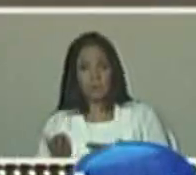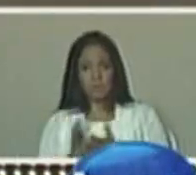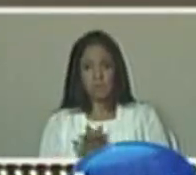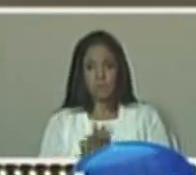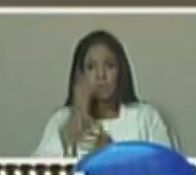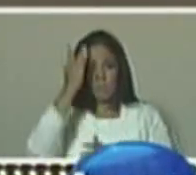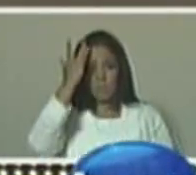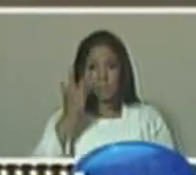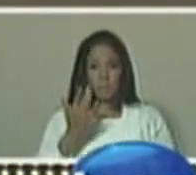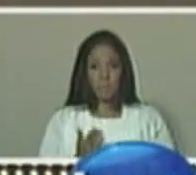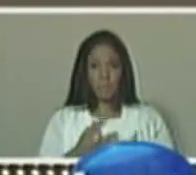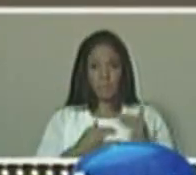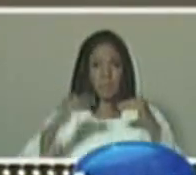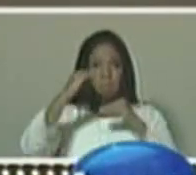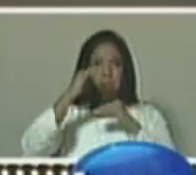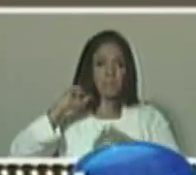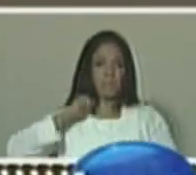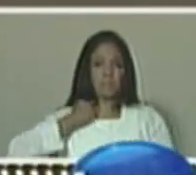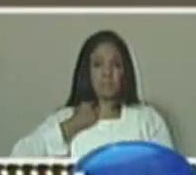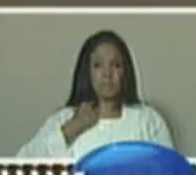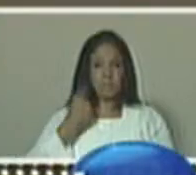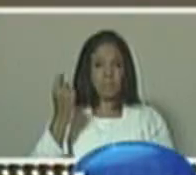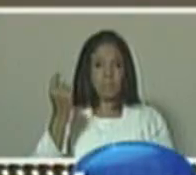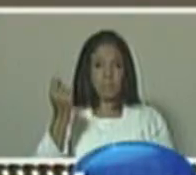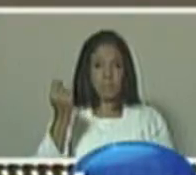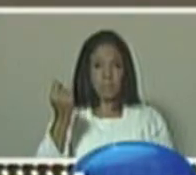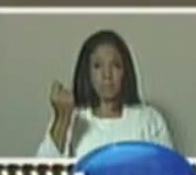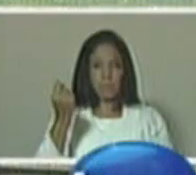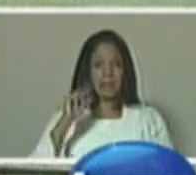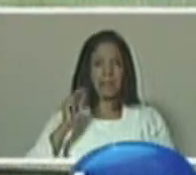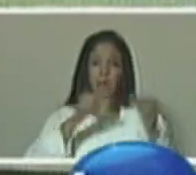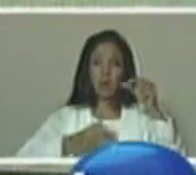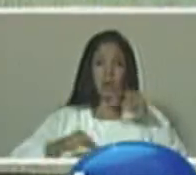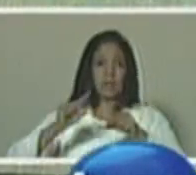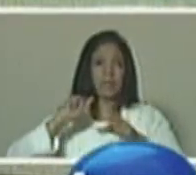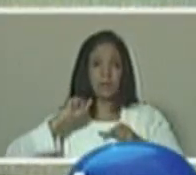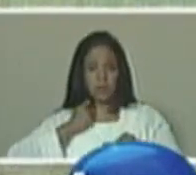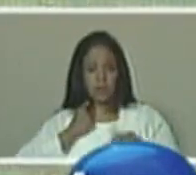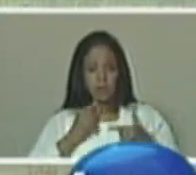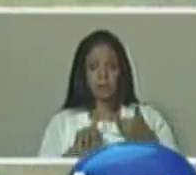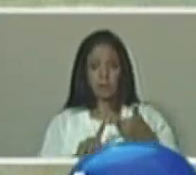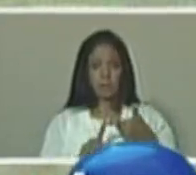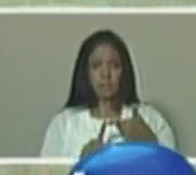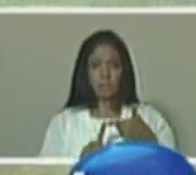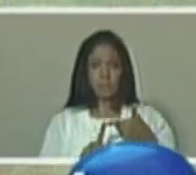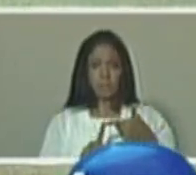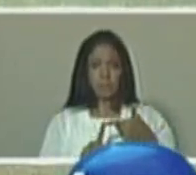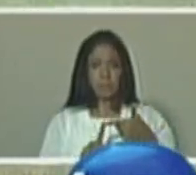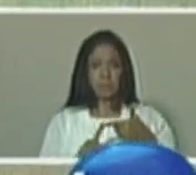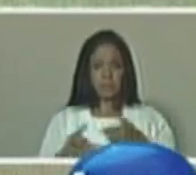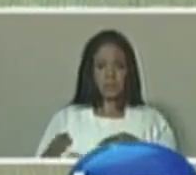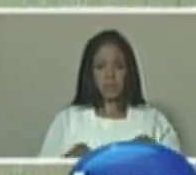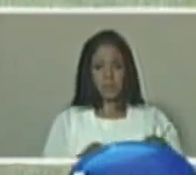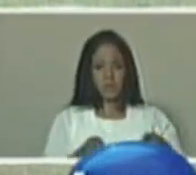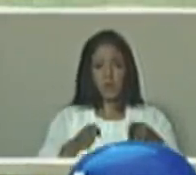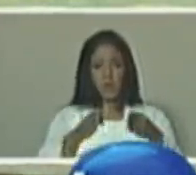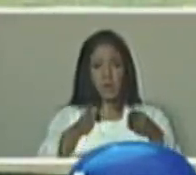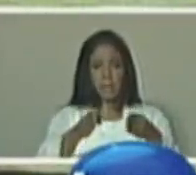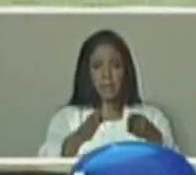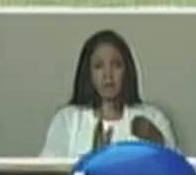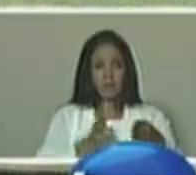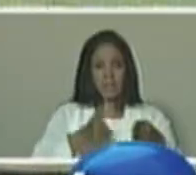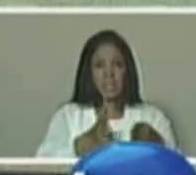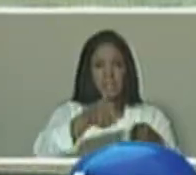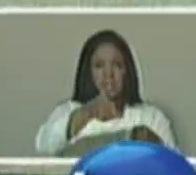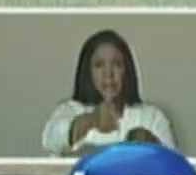debido al alto costo de los insumos y fertilizantes, al deterioro de los caminos en zonas de producción,